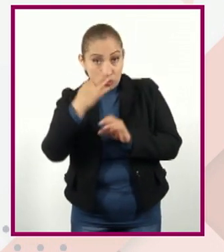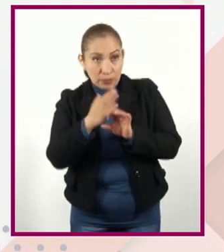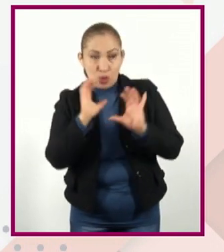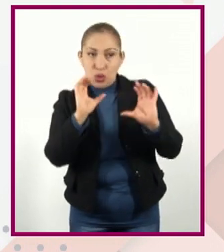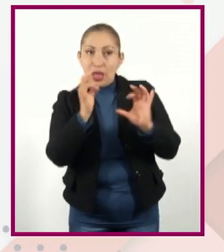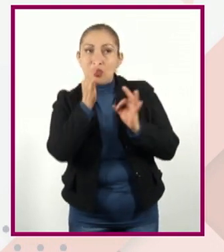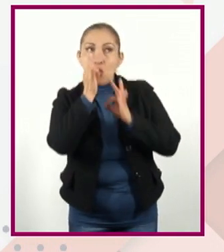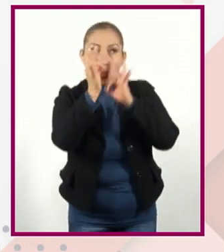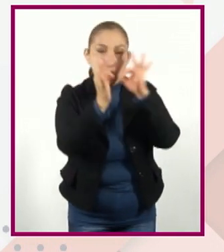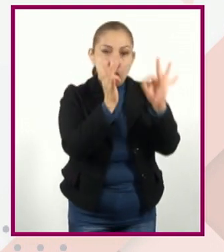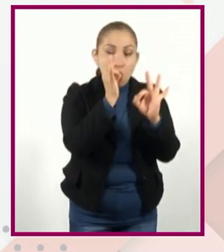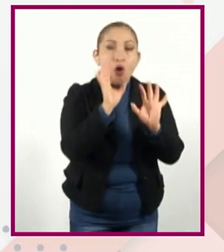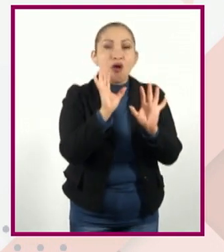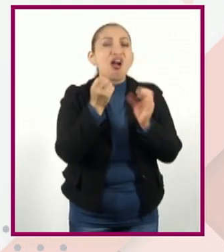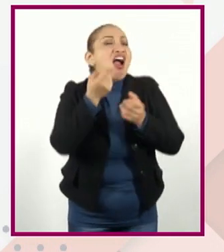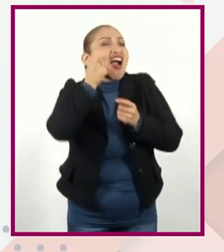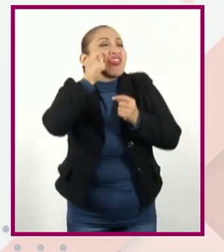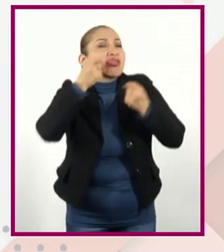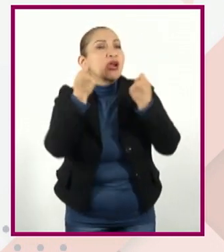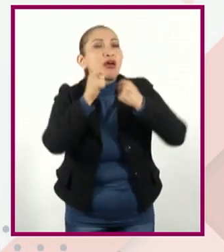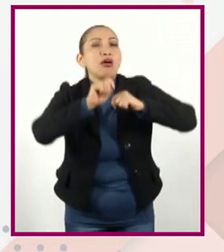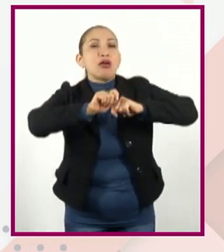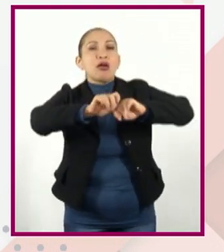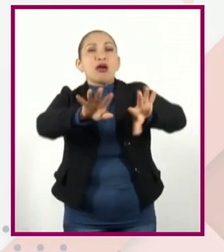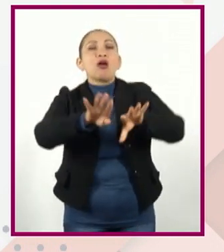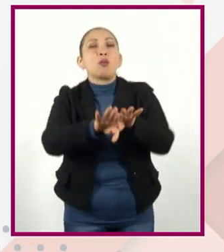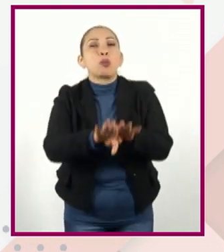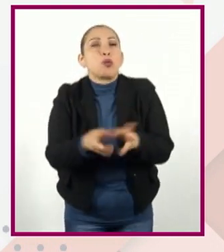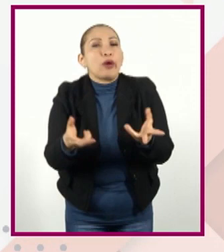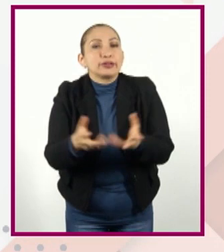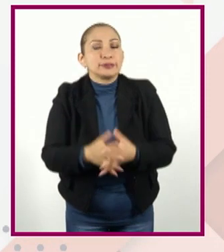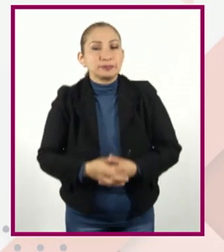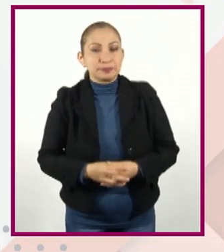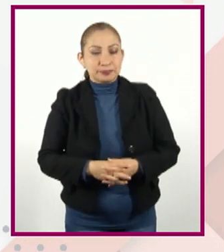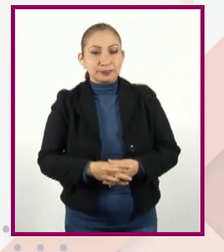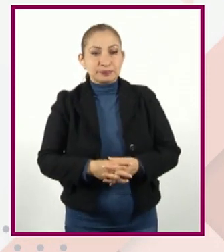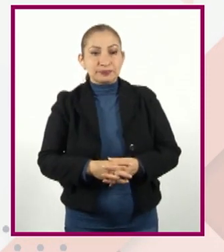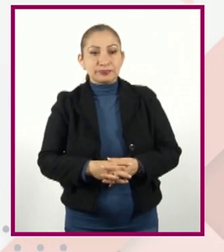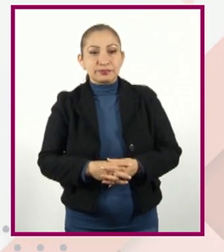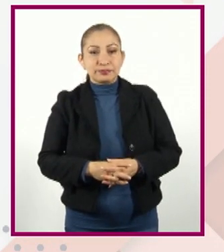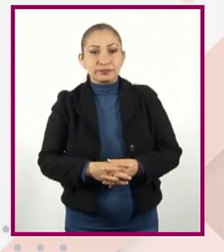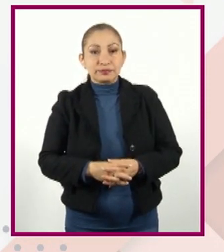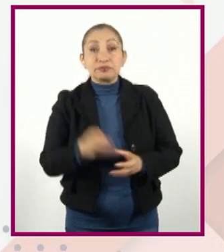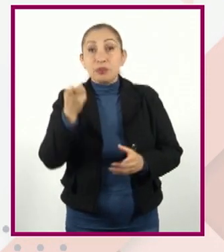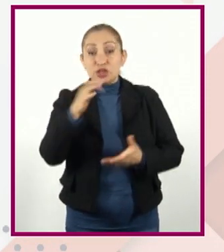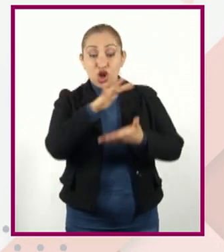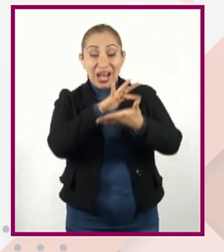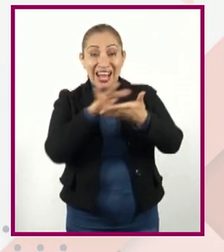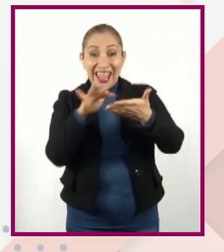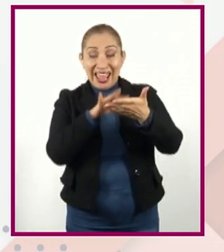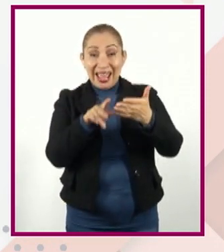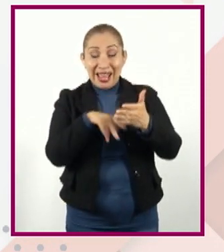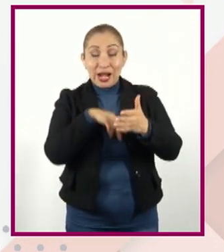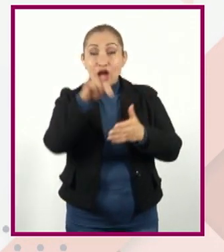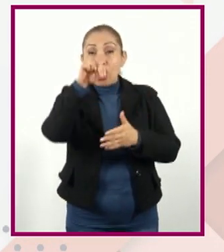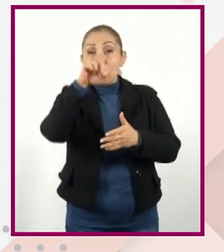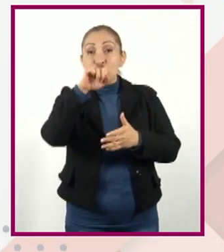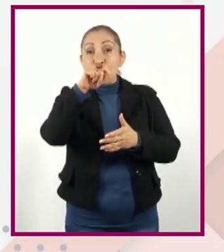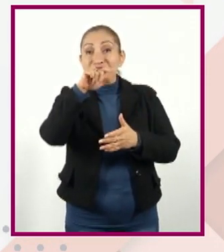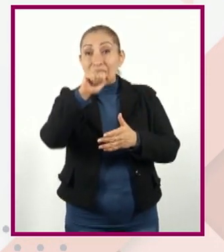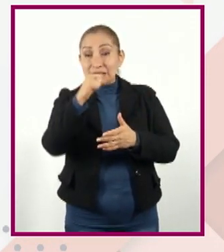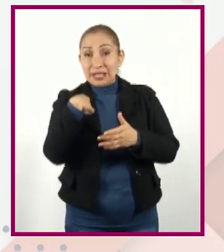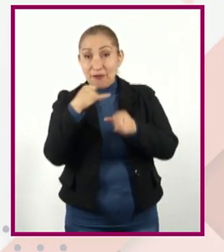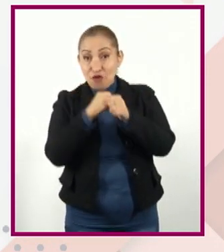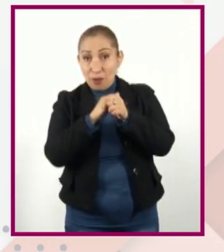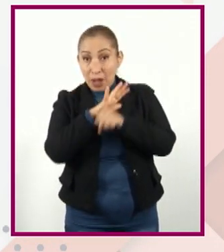informativo frente a la nota que transmite y cómo lo hace. Y por lo tanto, leer notas informativas con una actitud